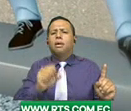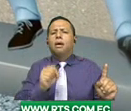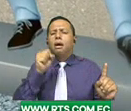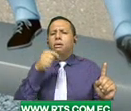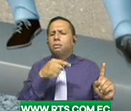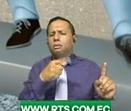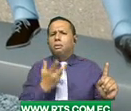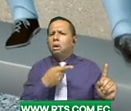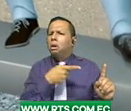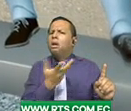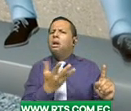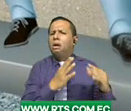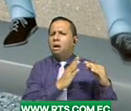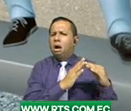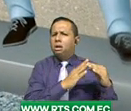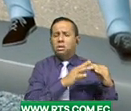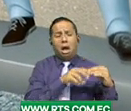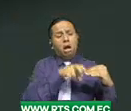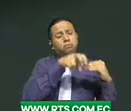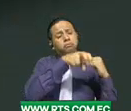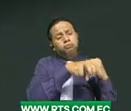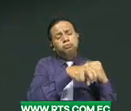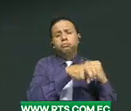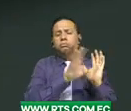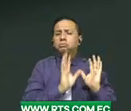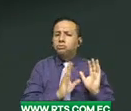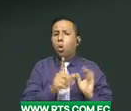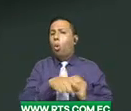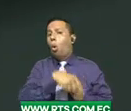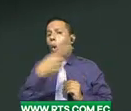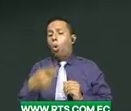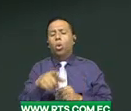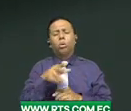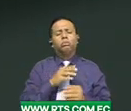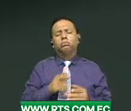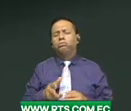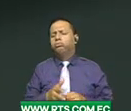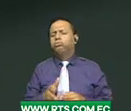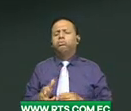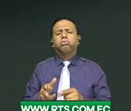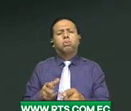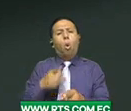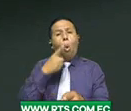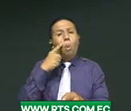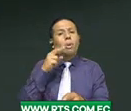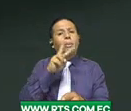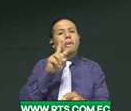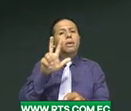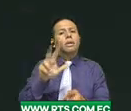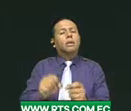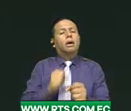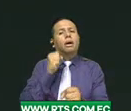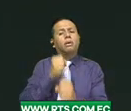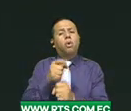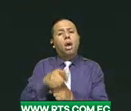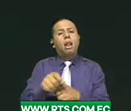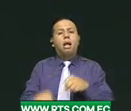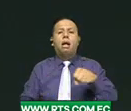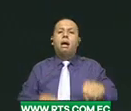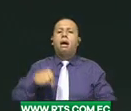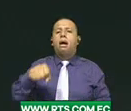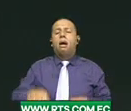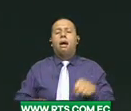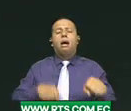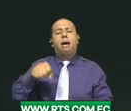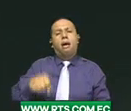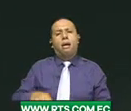quien permanecía en el portal de una vivienda, mientras que el segundo herido, un hombre de 23 años, quien se encontraba en una bicicleta.